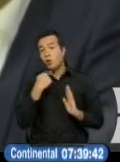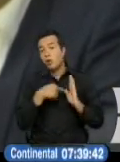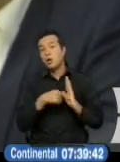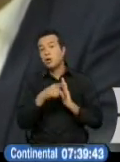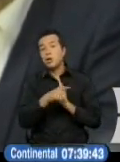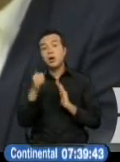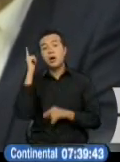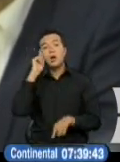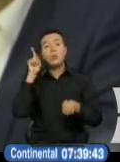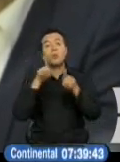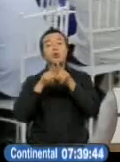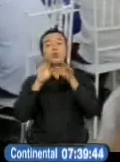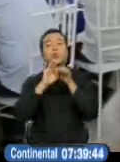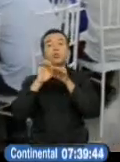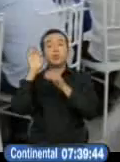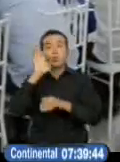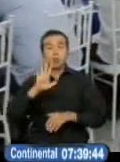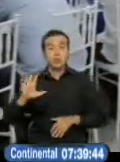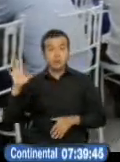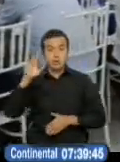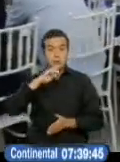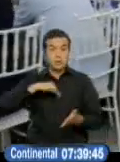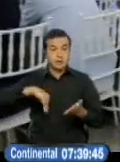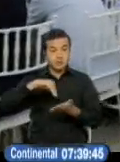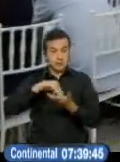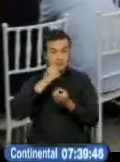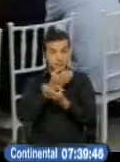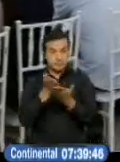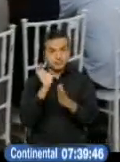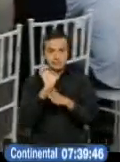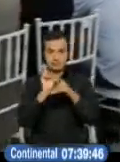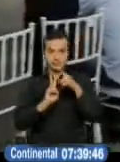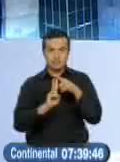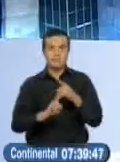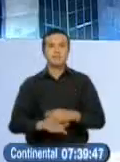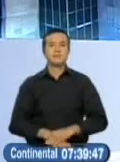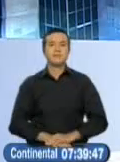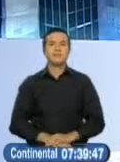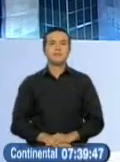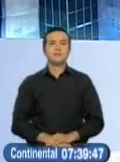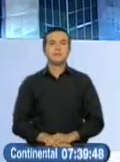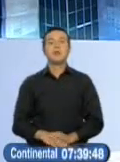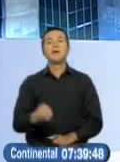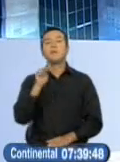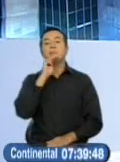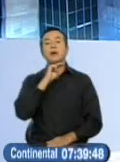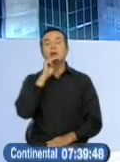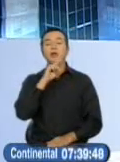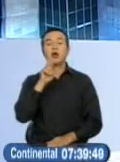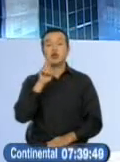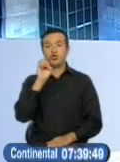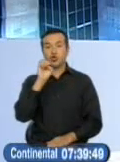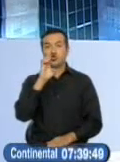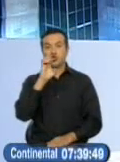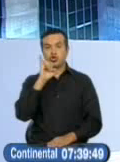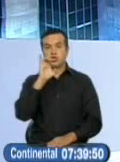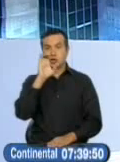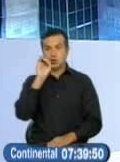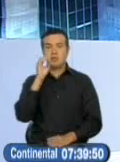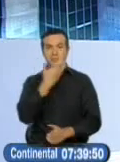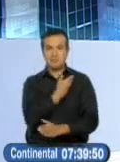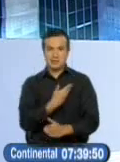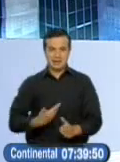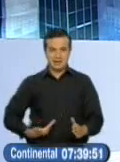el acuerdo con la Unión Europea. Desde Manabí, Karen Ceballos, Ecuador TV. En Manta, Rocío González, esposa del presidente Lenín